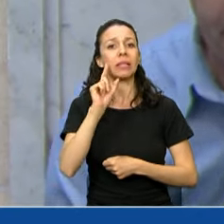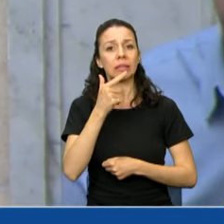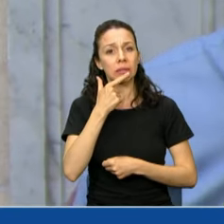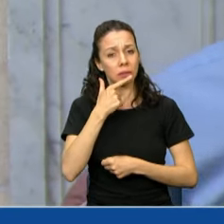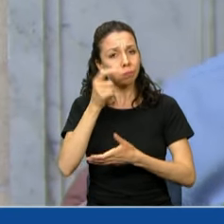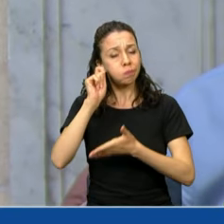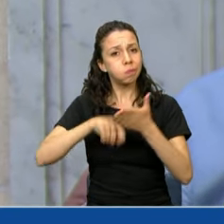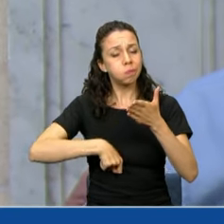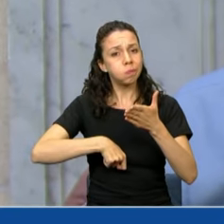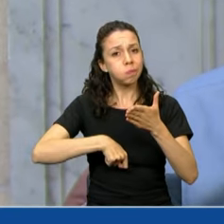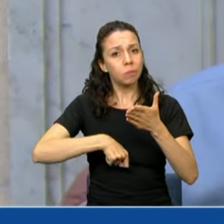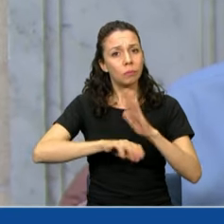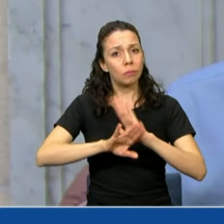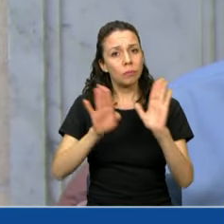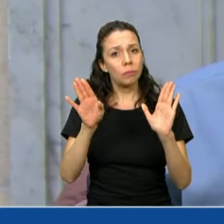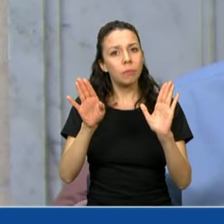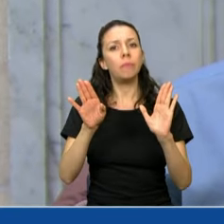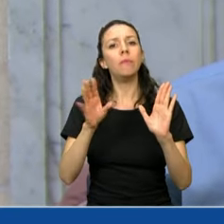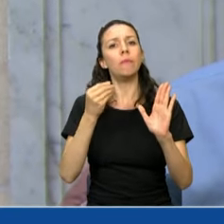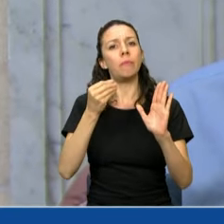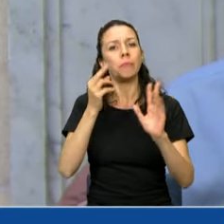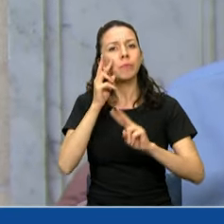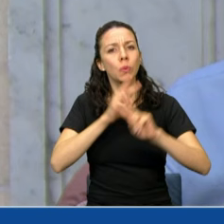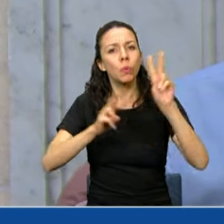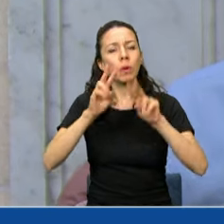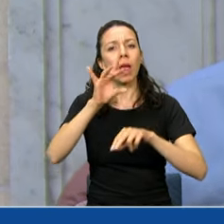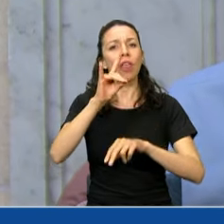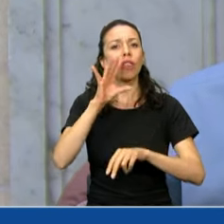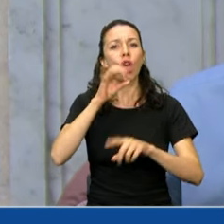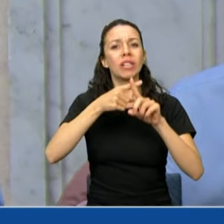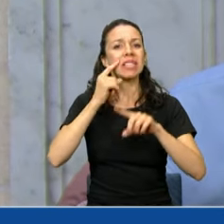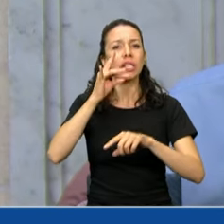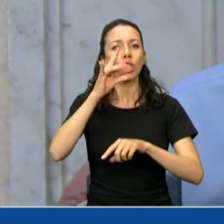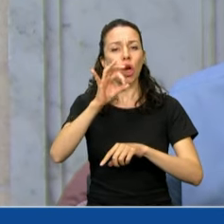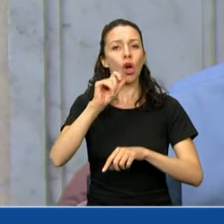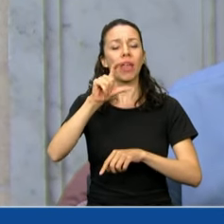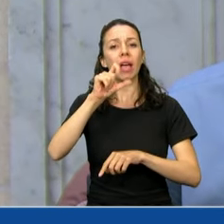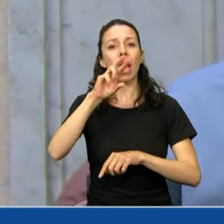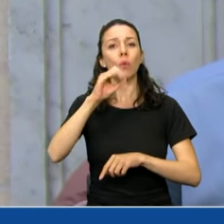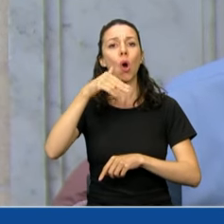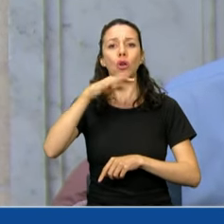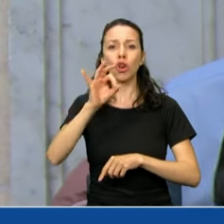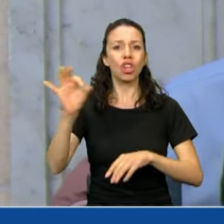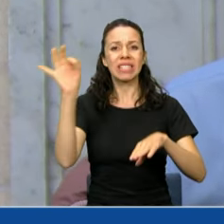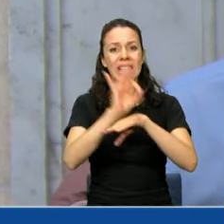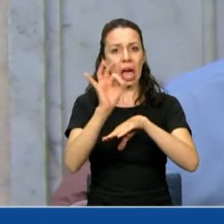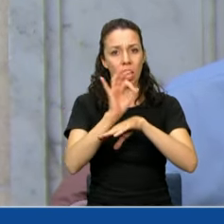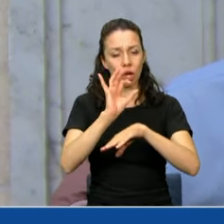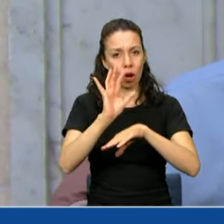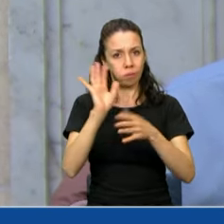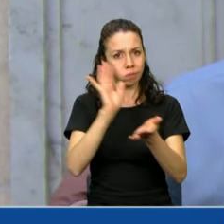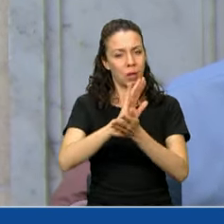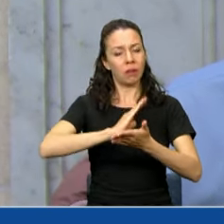en función de de llegar a la emisión de dióxido de carbono cero de descarbonizar esta es la